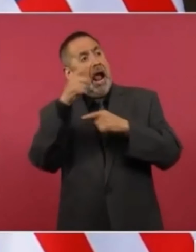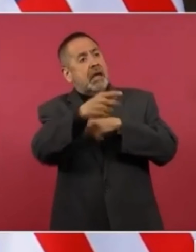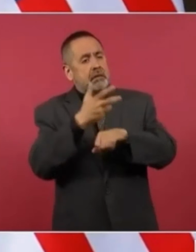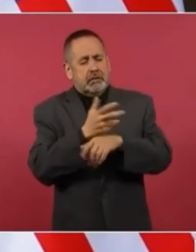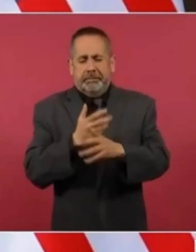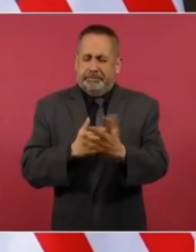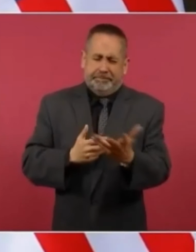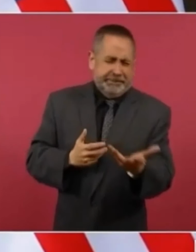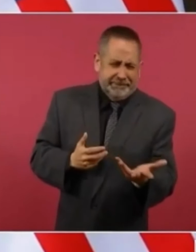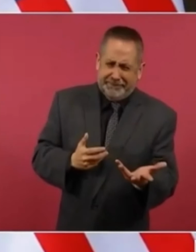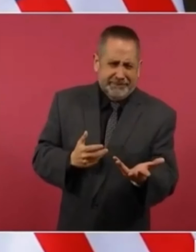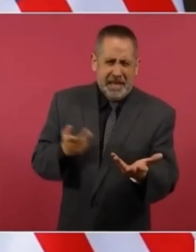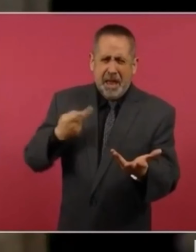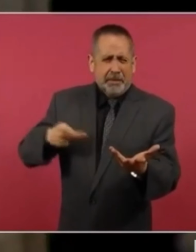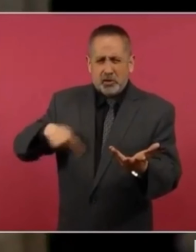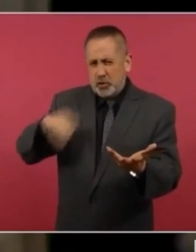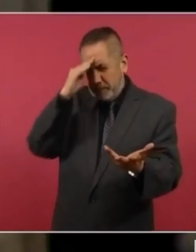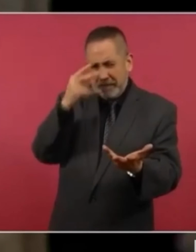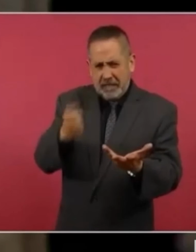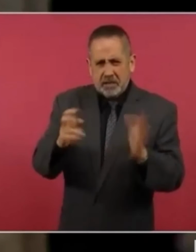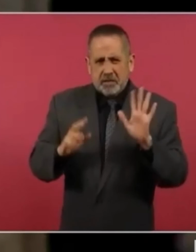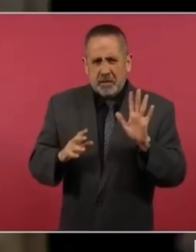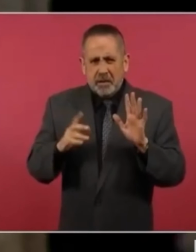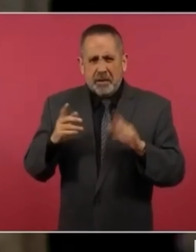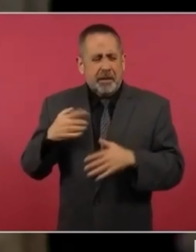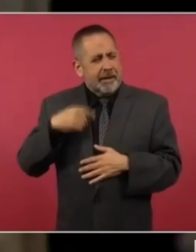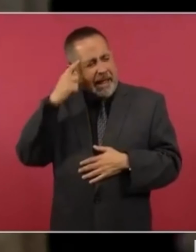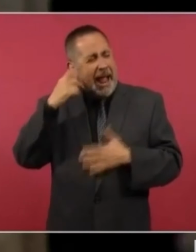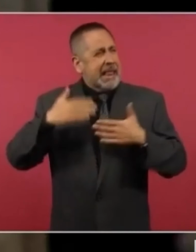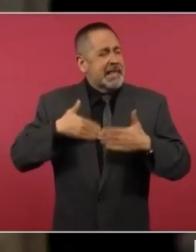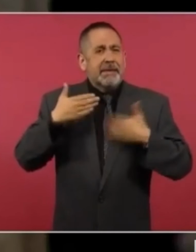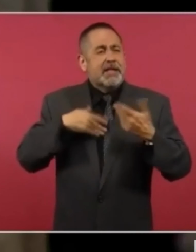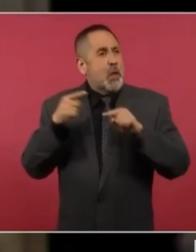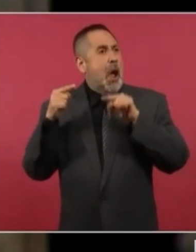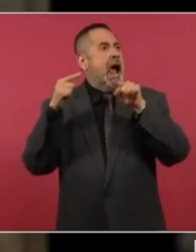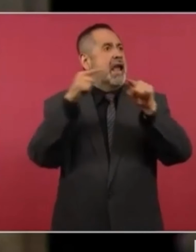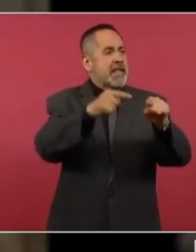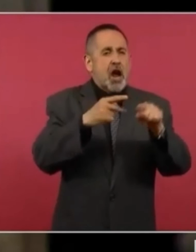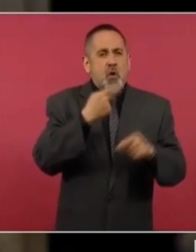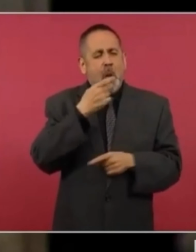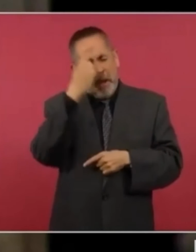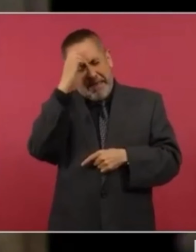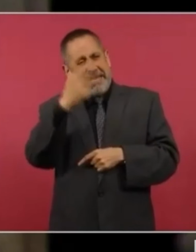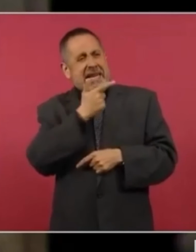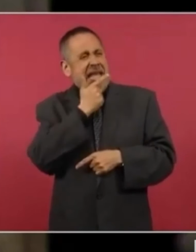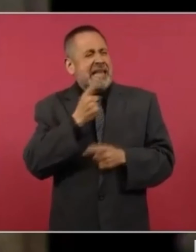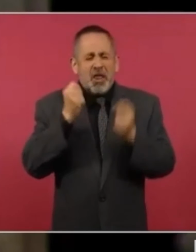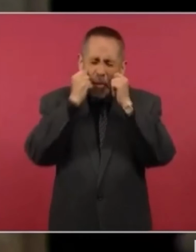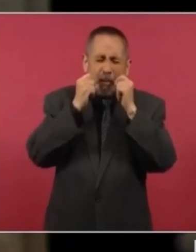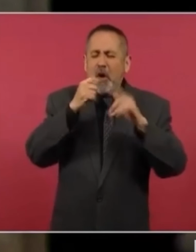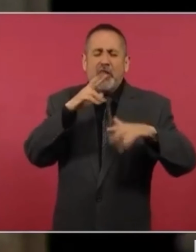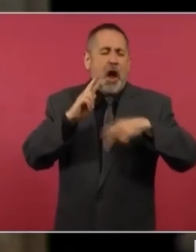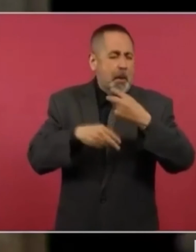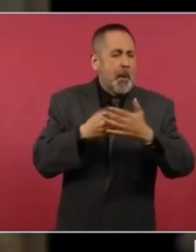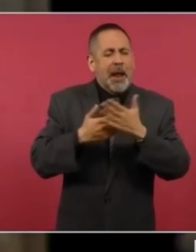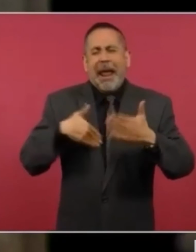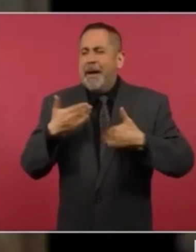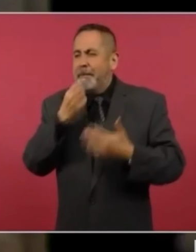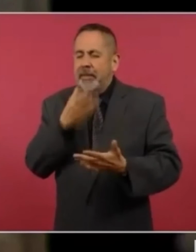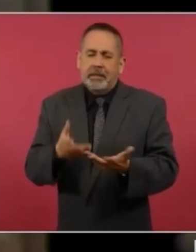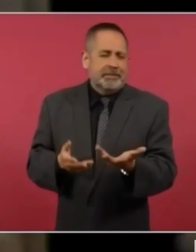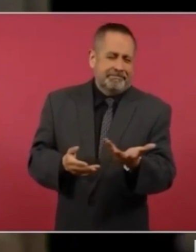nos crucen por la frontera, que nos dejen en un desierto. Qué divertido, en un país donde no hablamos ni el idioma. Podemos